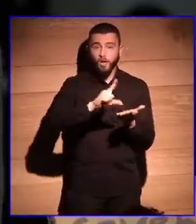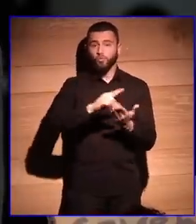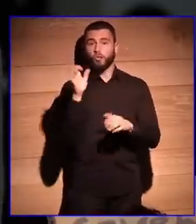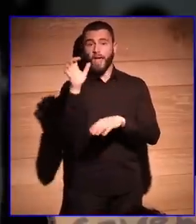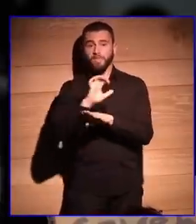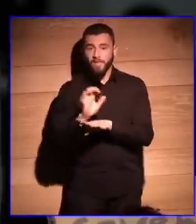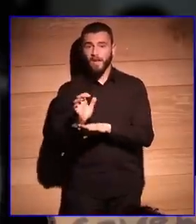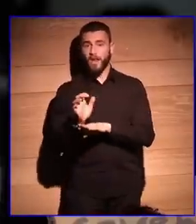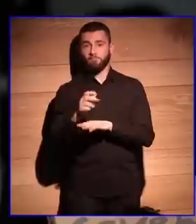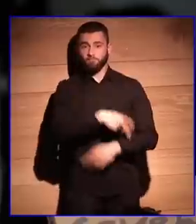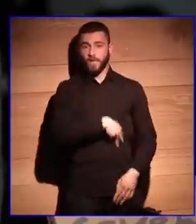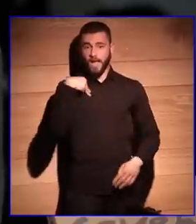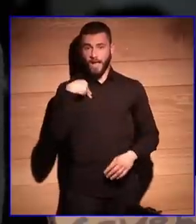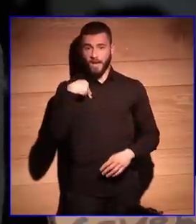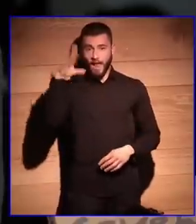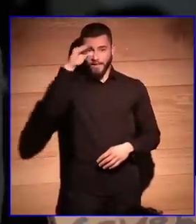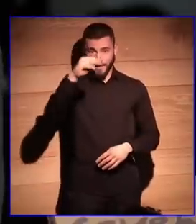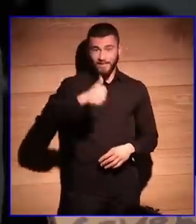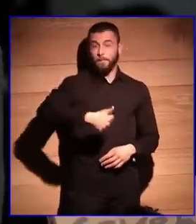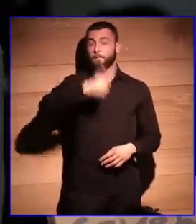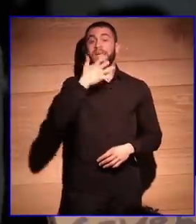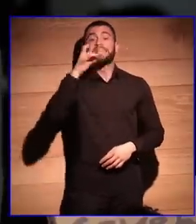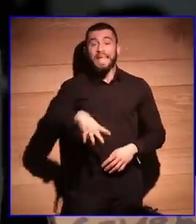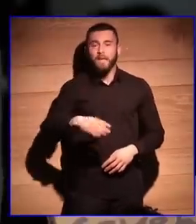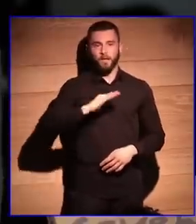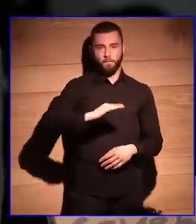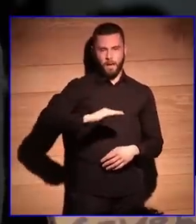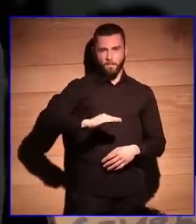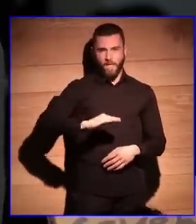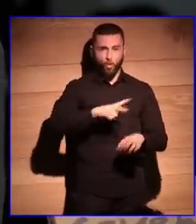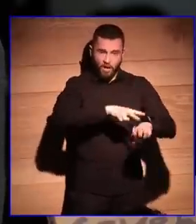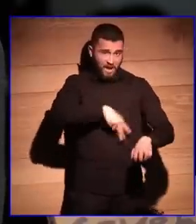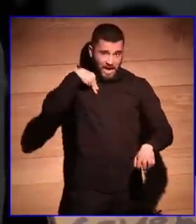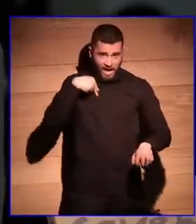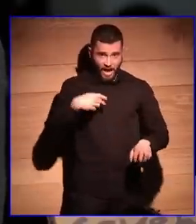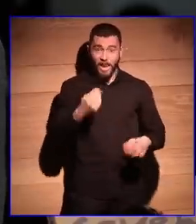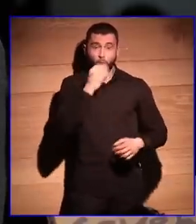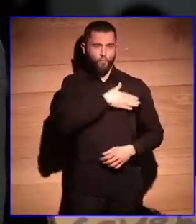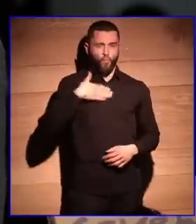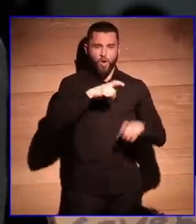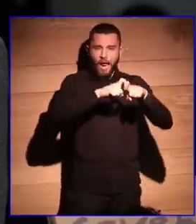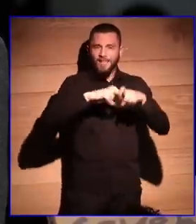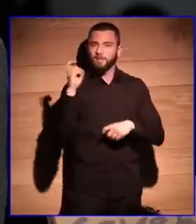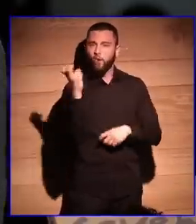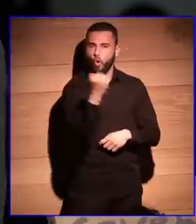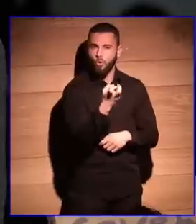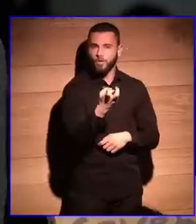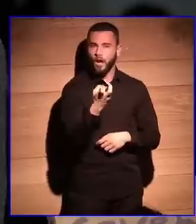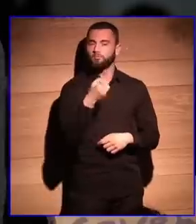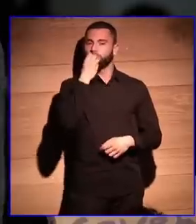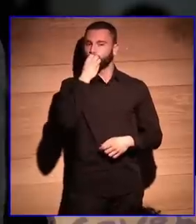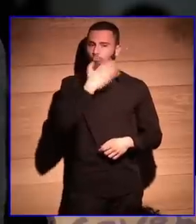el cine, en general es más inteligente el malvado. El bueno suele tener otras características. Es